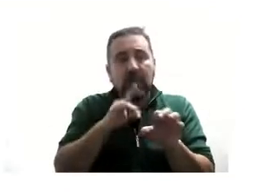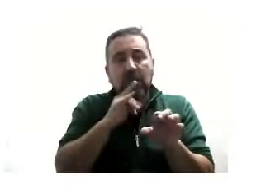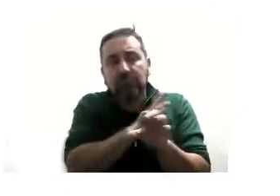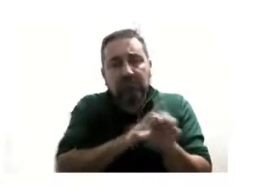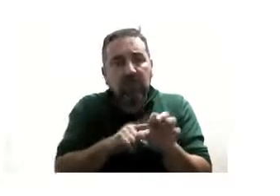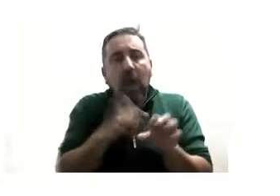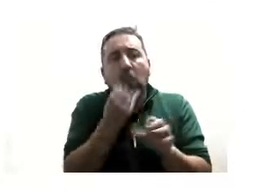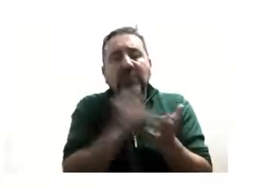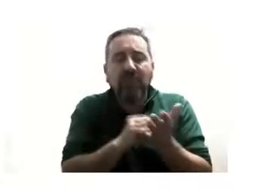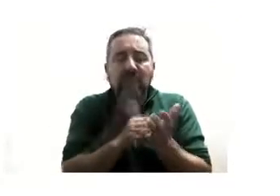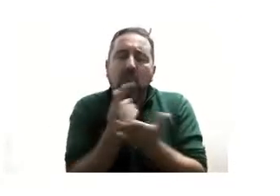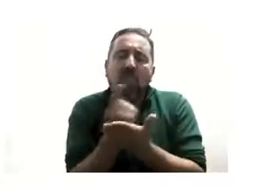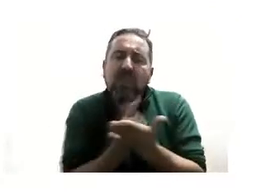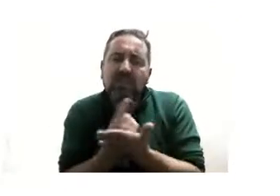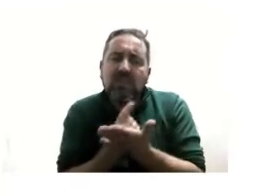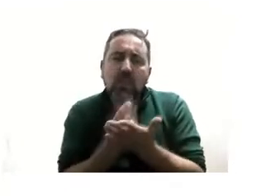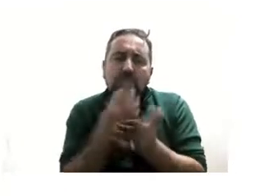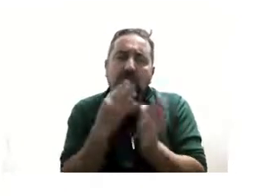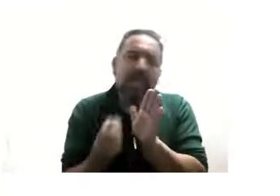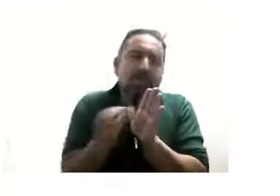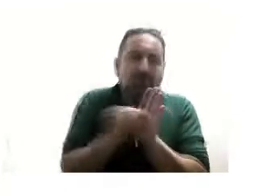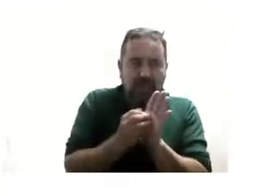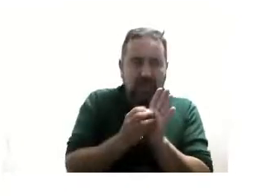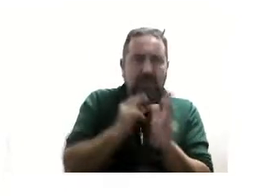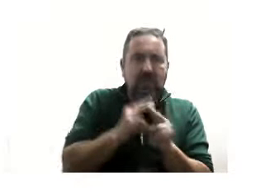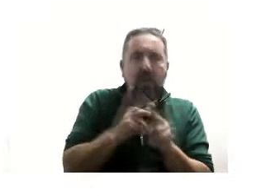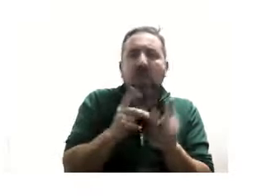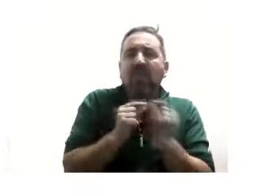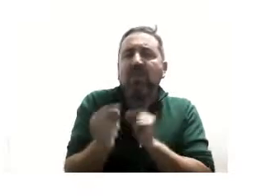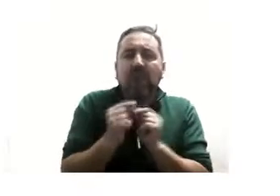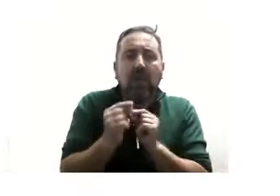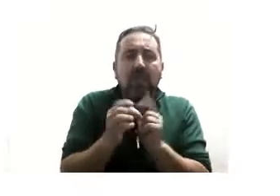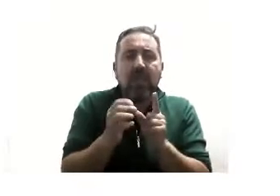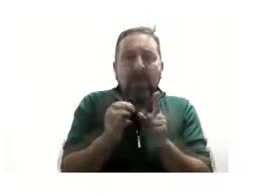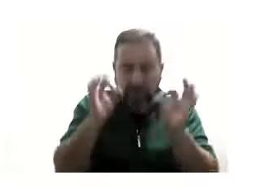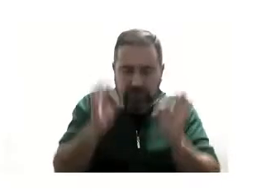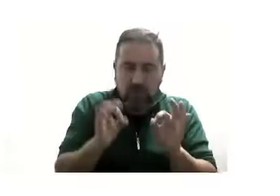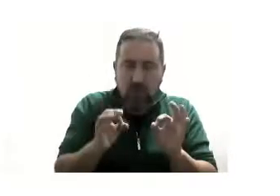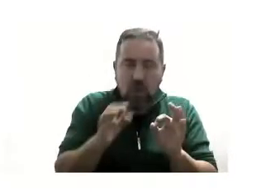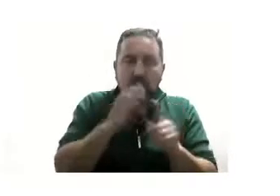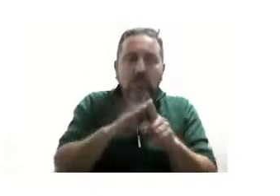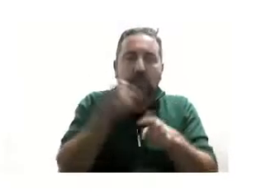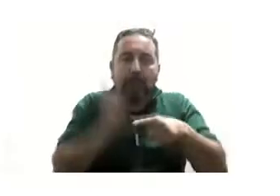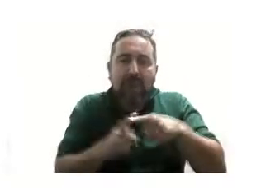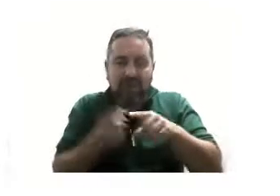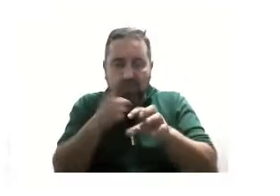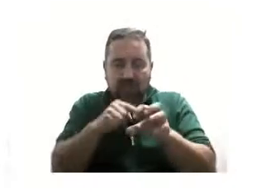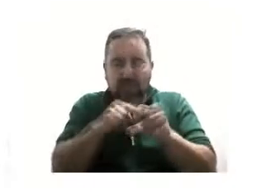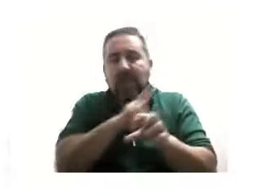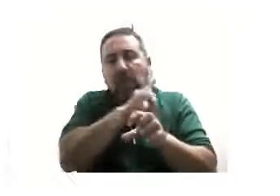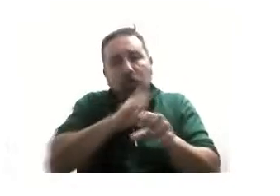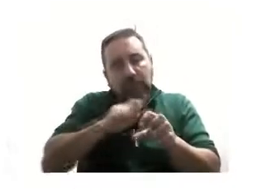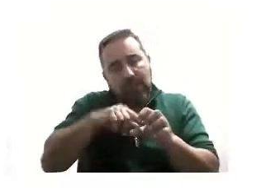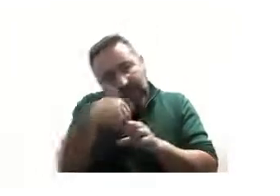a veces tenemos que diseñar implantes de una distancia muy específica que nos permita estimular una parte de la cóclea y preservar otra.